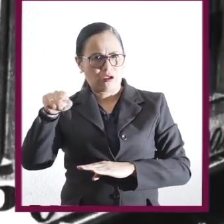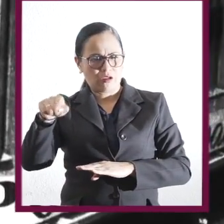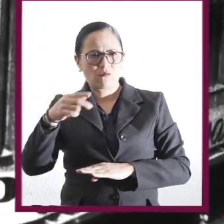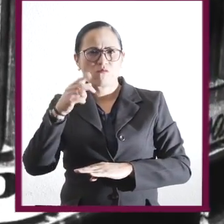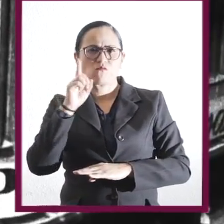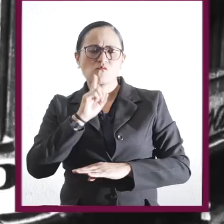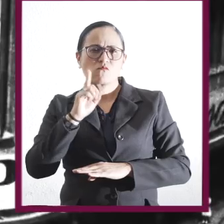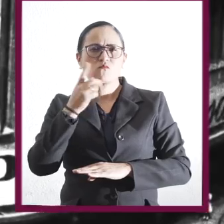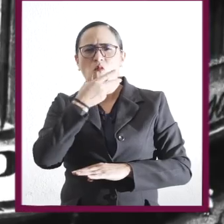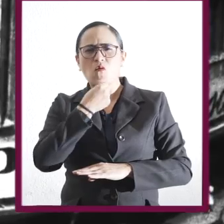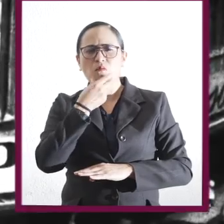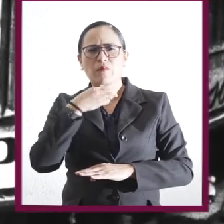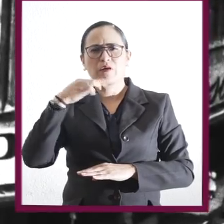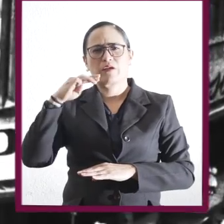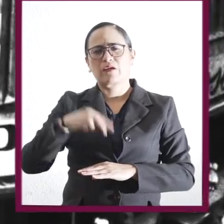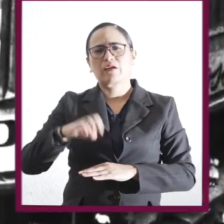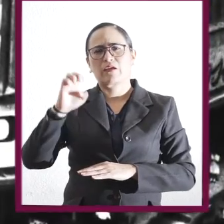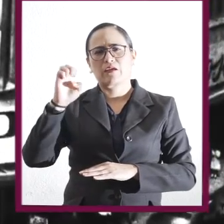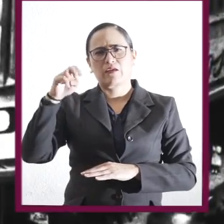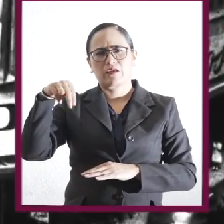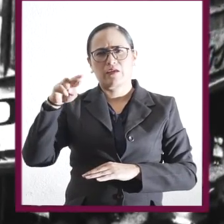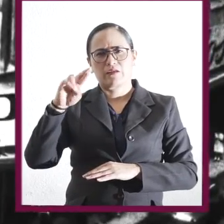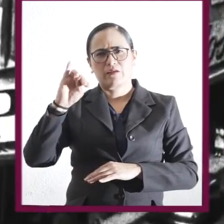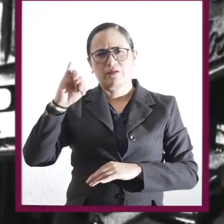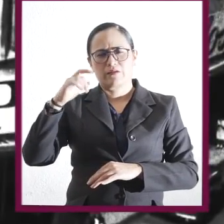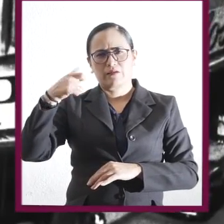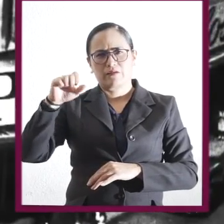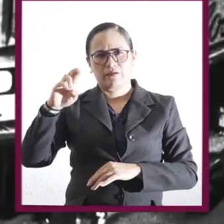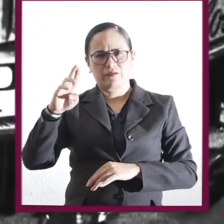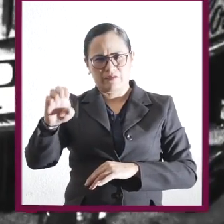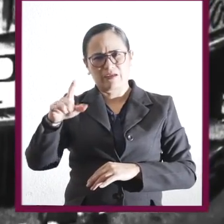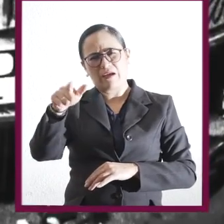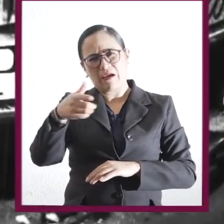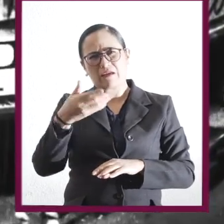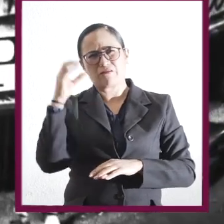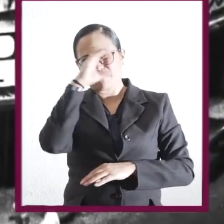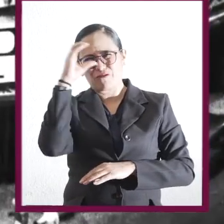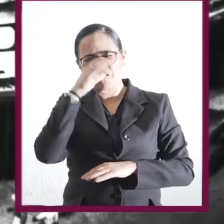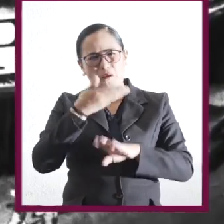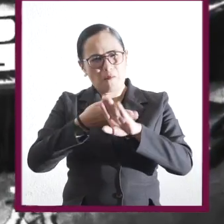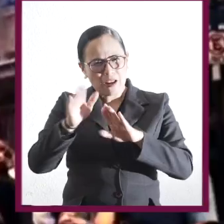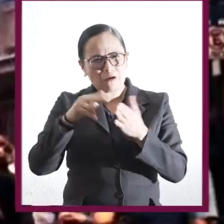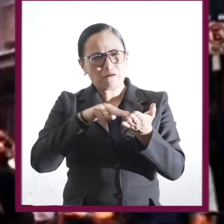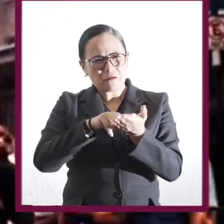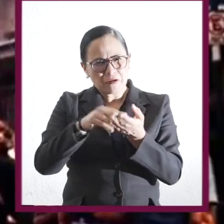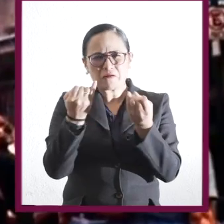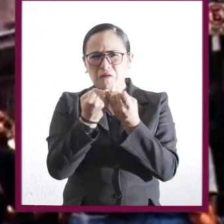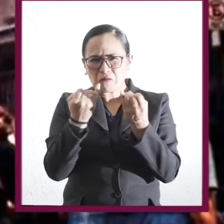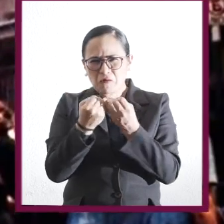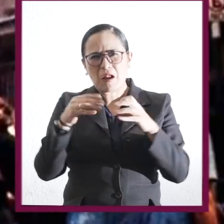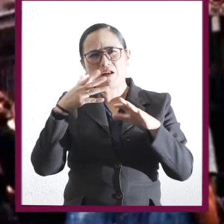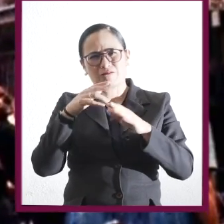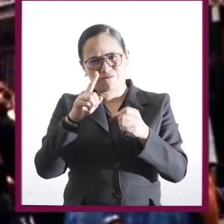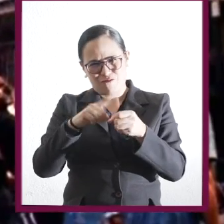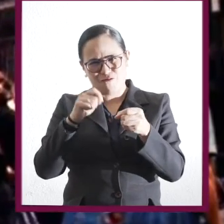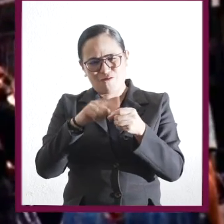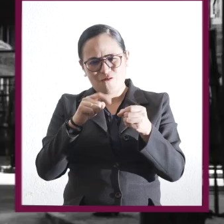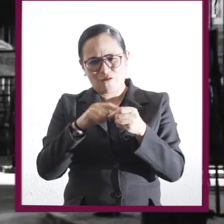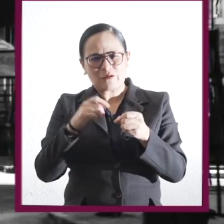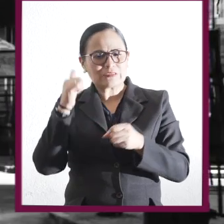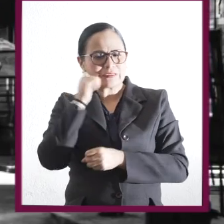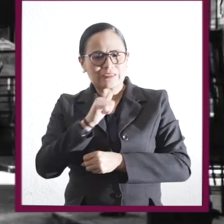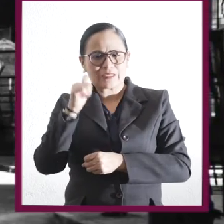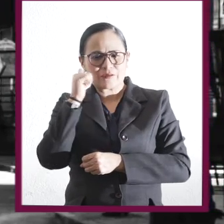Art Deco, planeado por Enrique de la Mora, que aparece en imágenes de varias décadas, en blanco y negro y también a todo